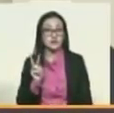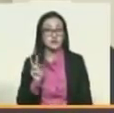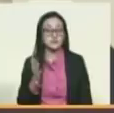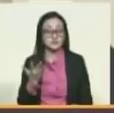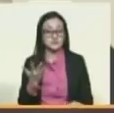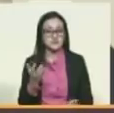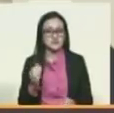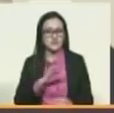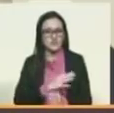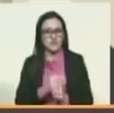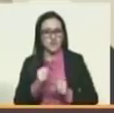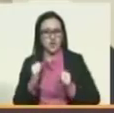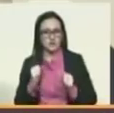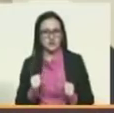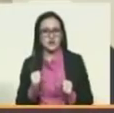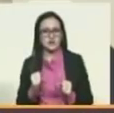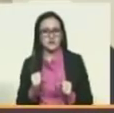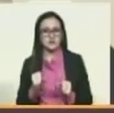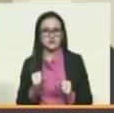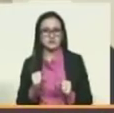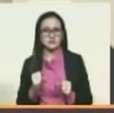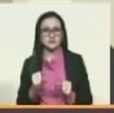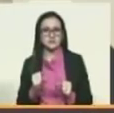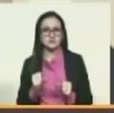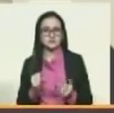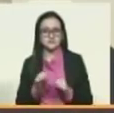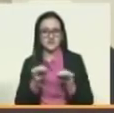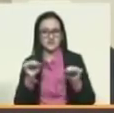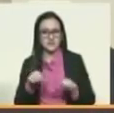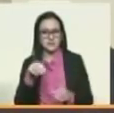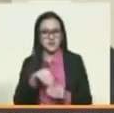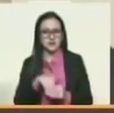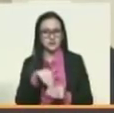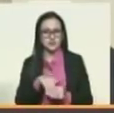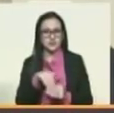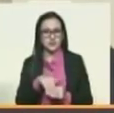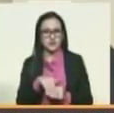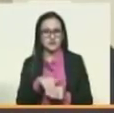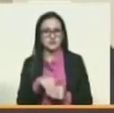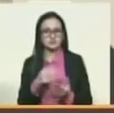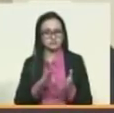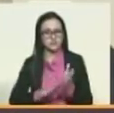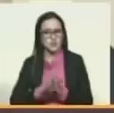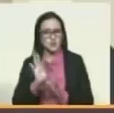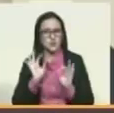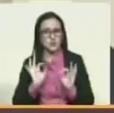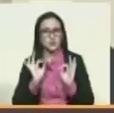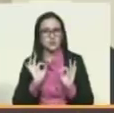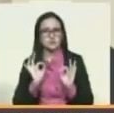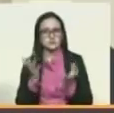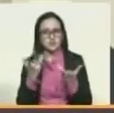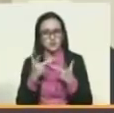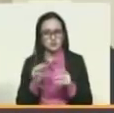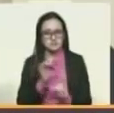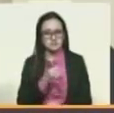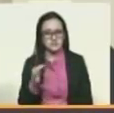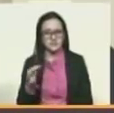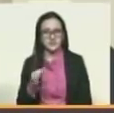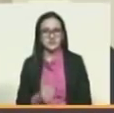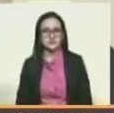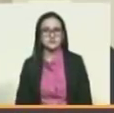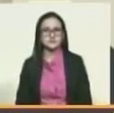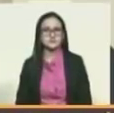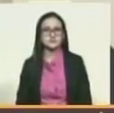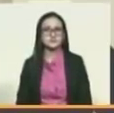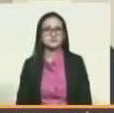las fortalezas, sobre todo, de nuestro sistema electoral que está tan avanzado y tan automatizado. Así que, en